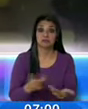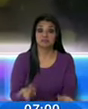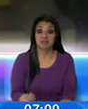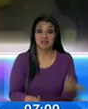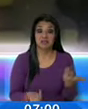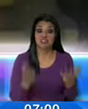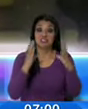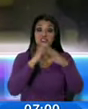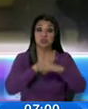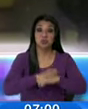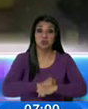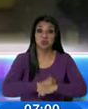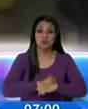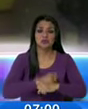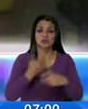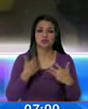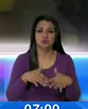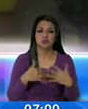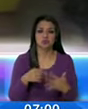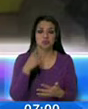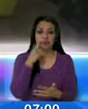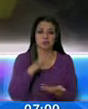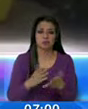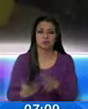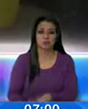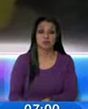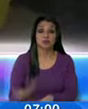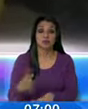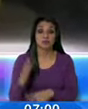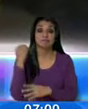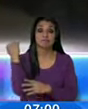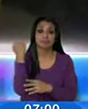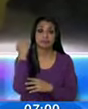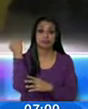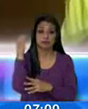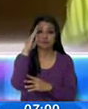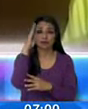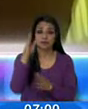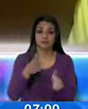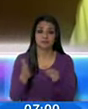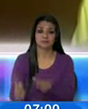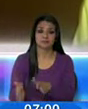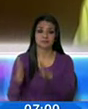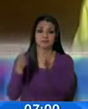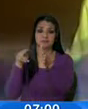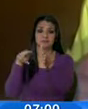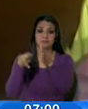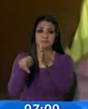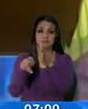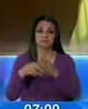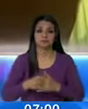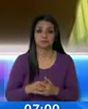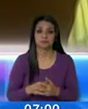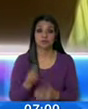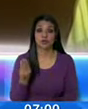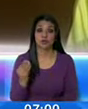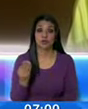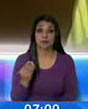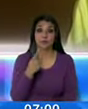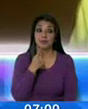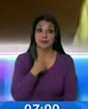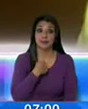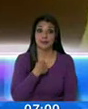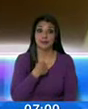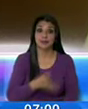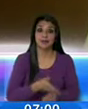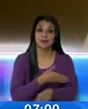y como testigo a la luna llena, el cuerpo fue llevado por la ambulancia de medicina legal. La víctima aparentemente tenía ya una, de lo que conocemos, tenía